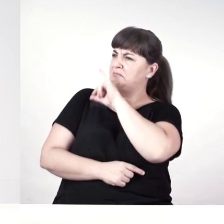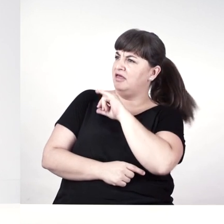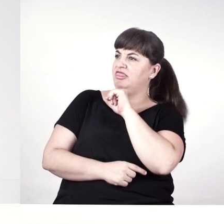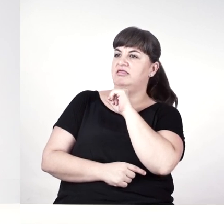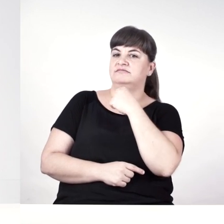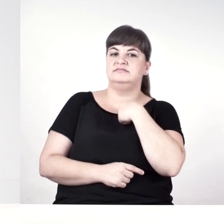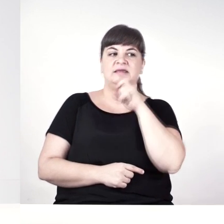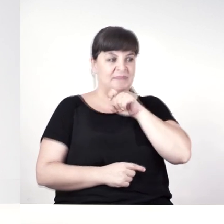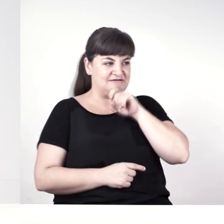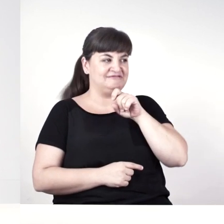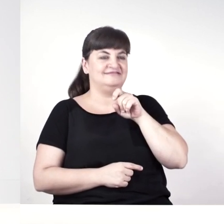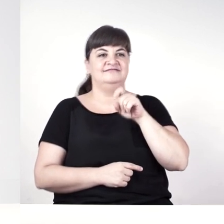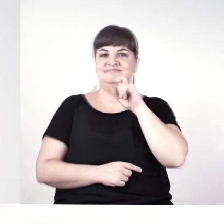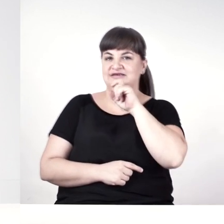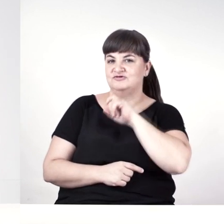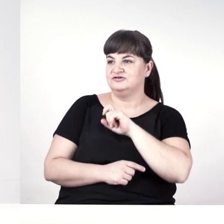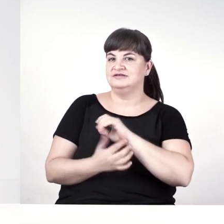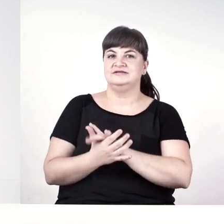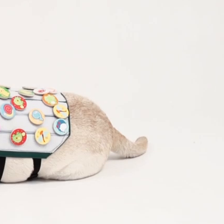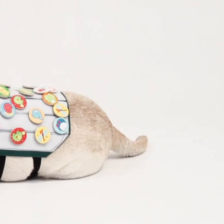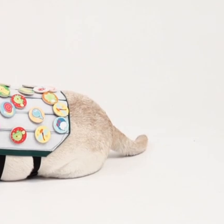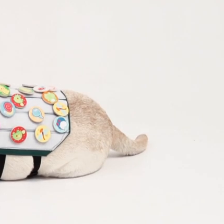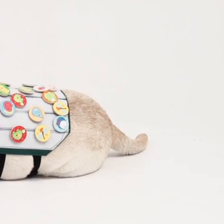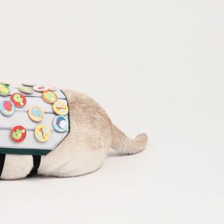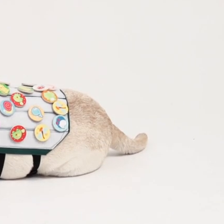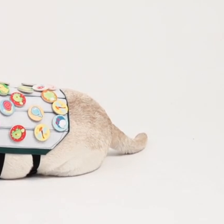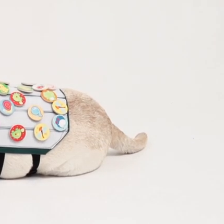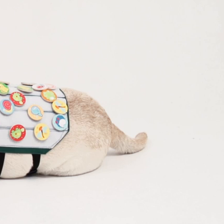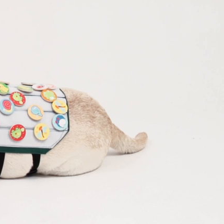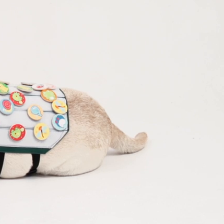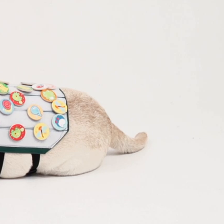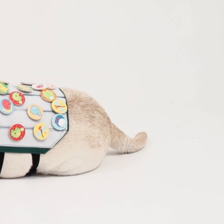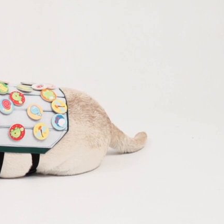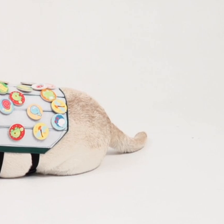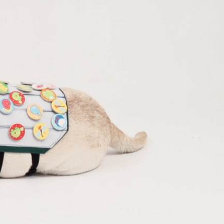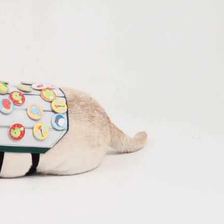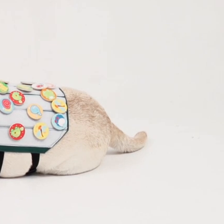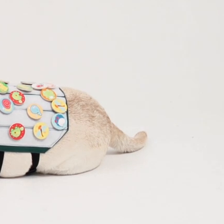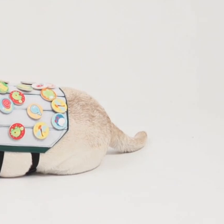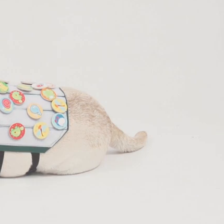Yo iba a decir paz. Y perros. Y perros. Y perros.